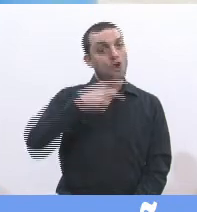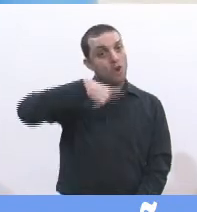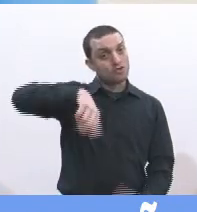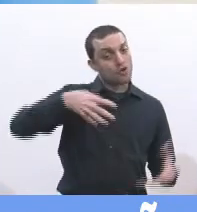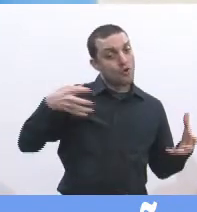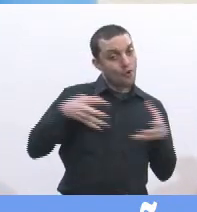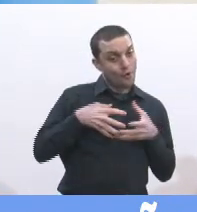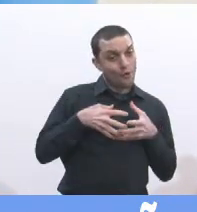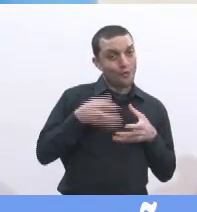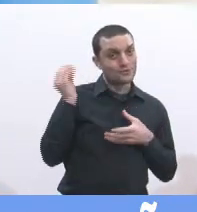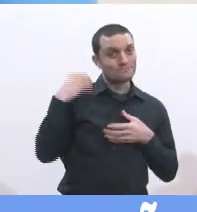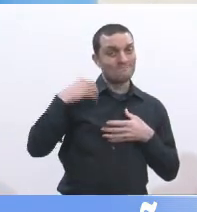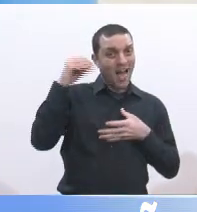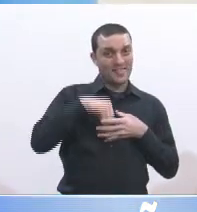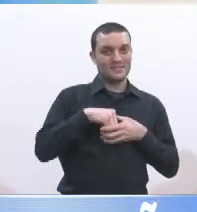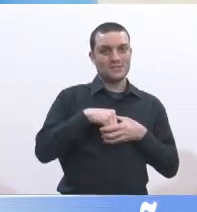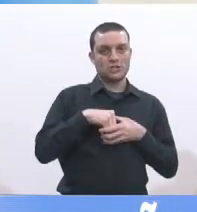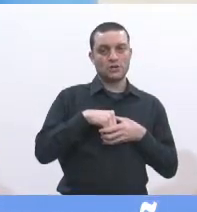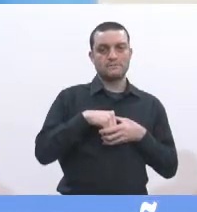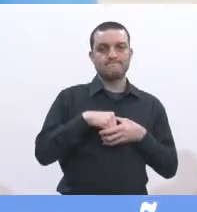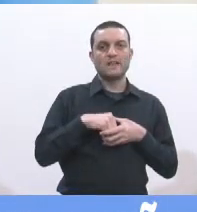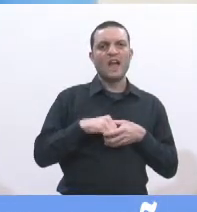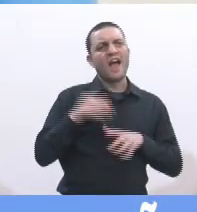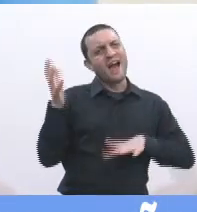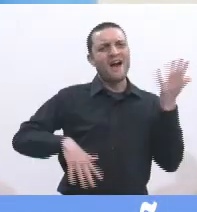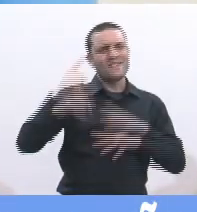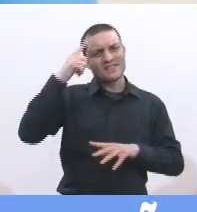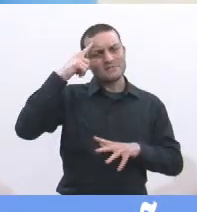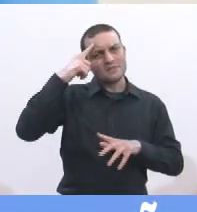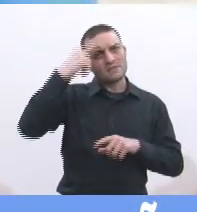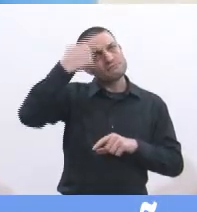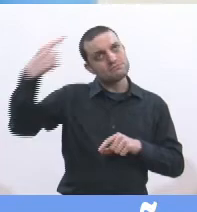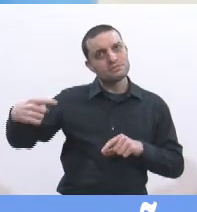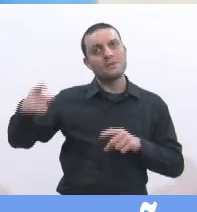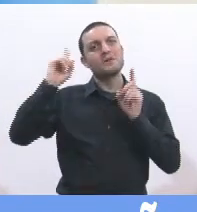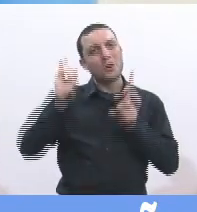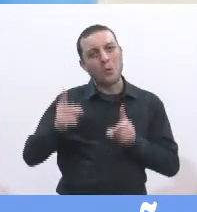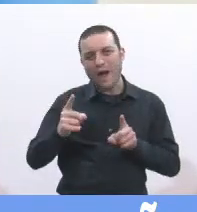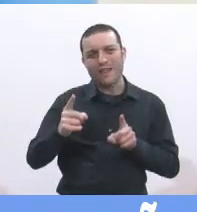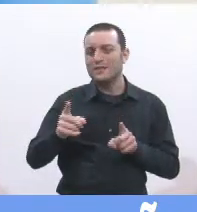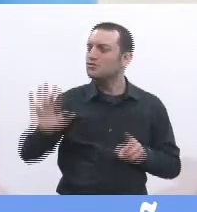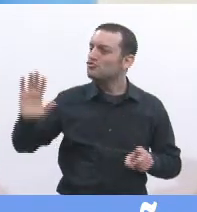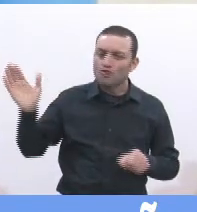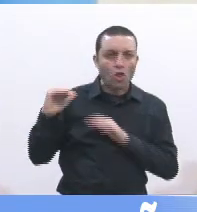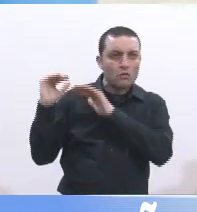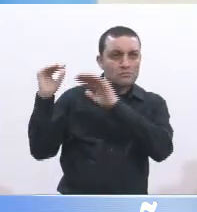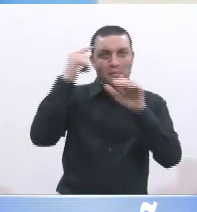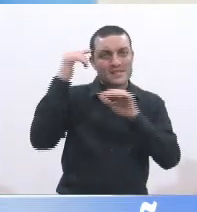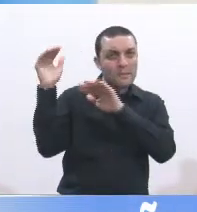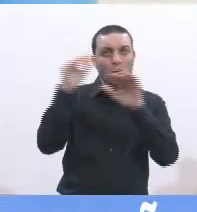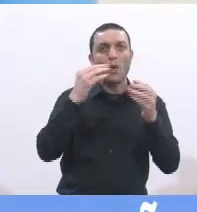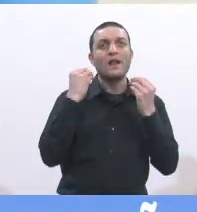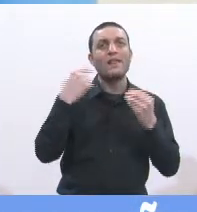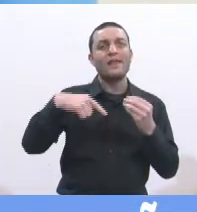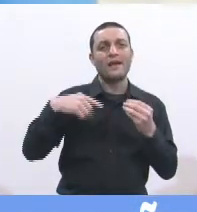la búsqueda del consenso, la búsqueda de la igualdad, la búsqueda del respeto, El federalismo es lo único que nos va a sacar